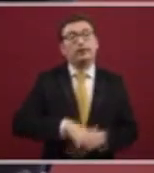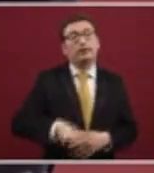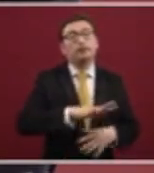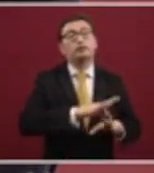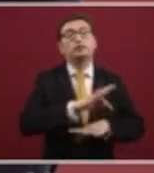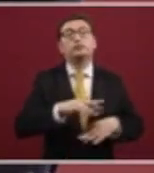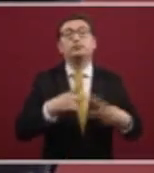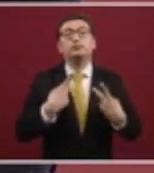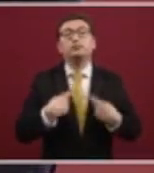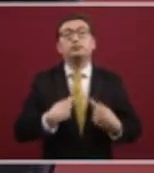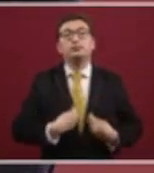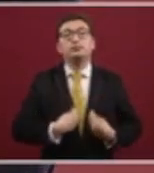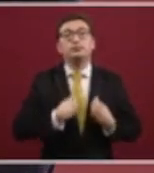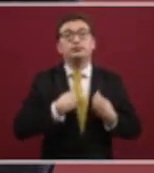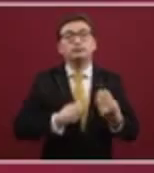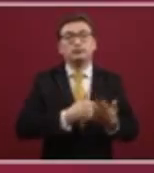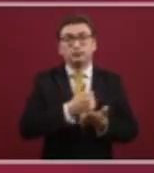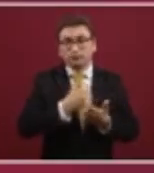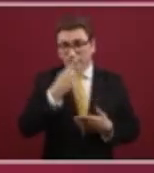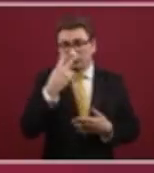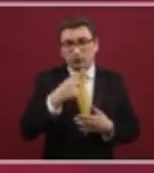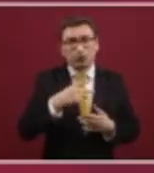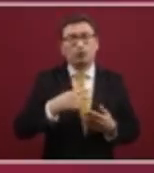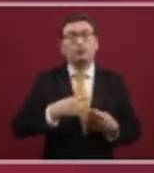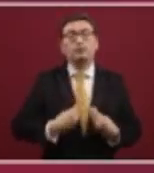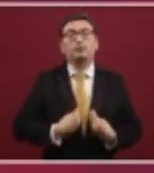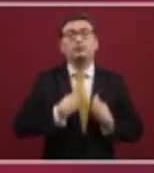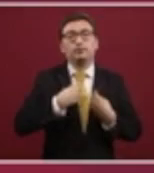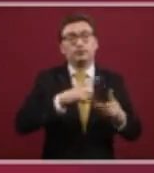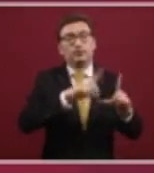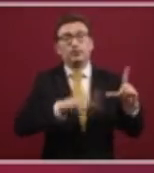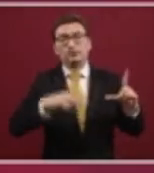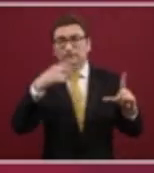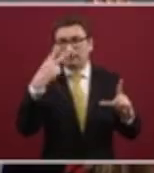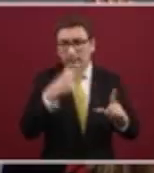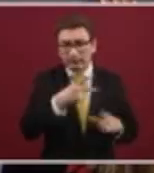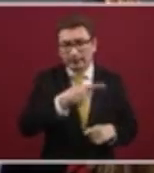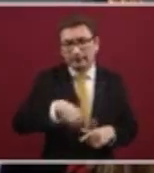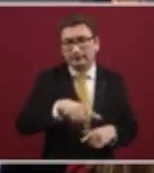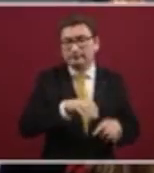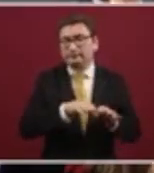es el protagonista principal en esta historia.